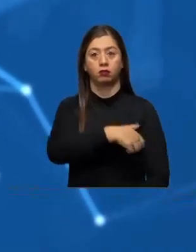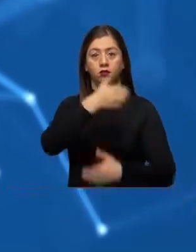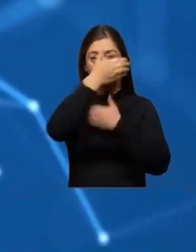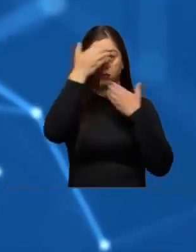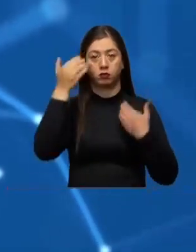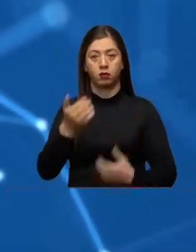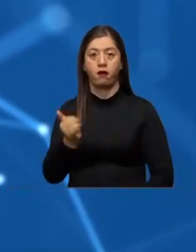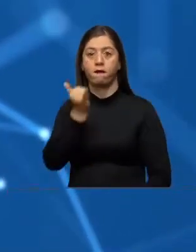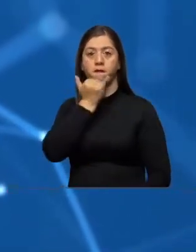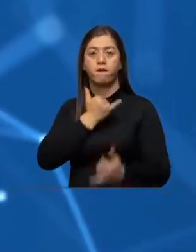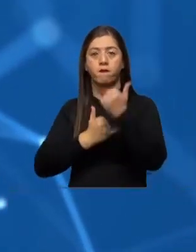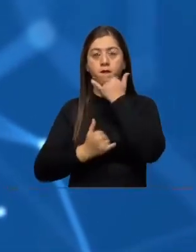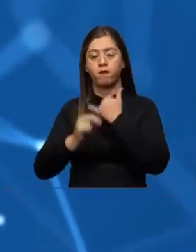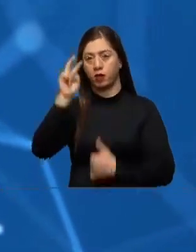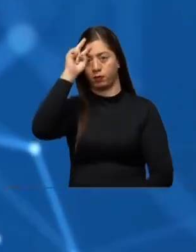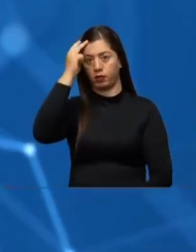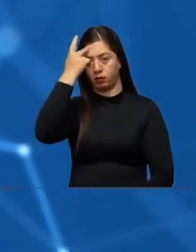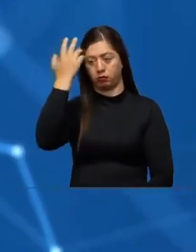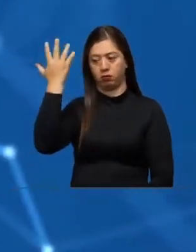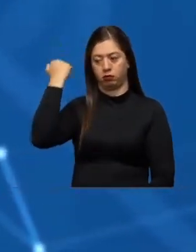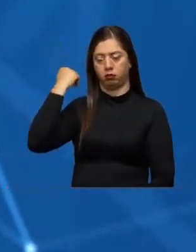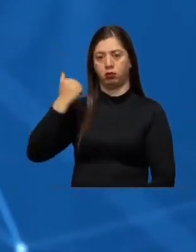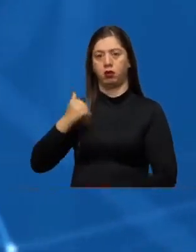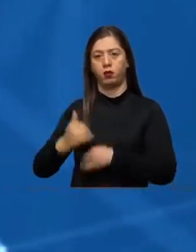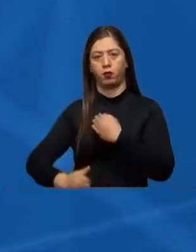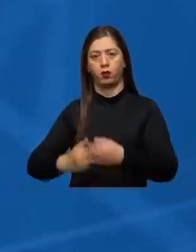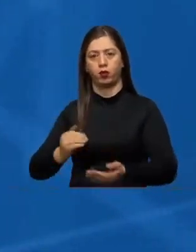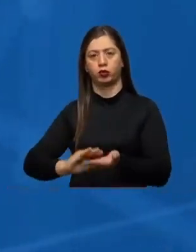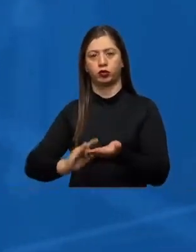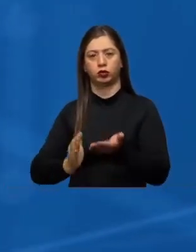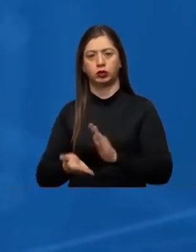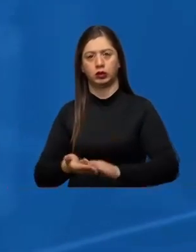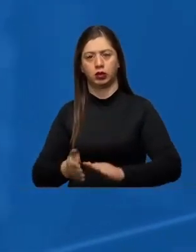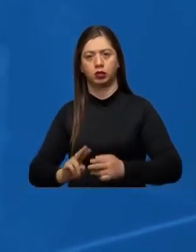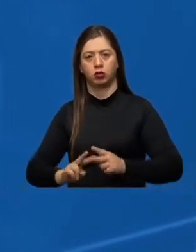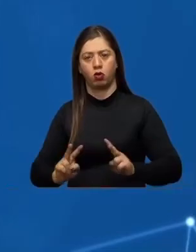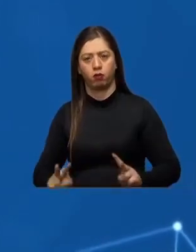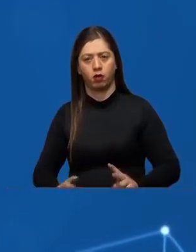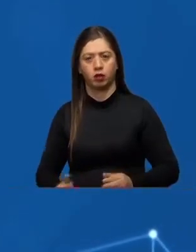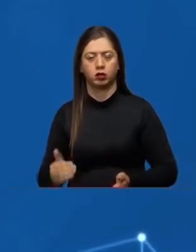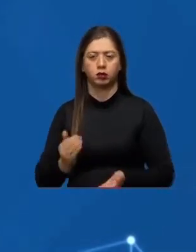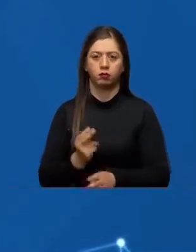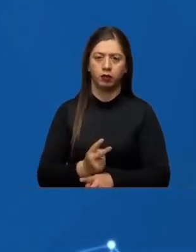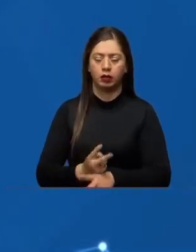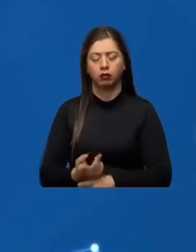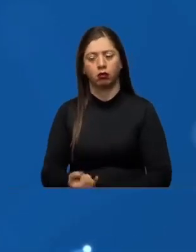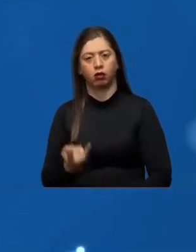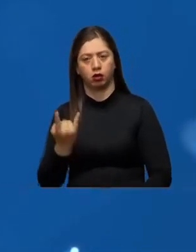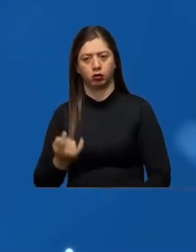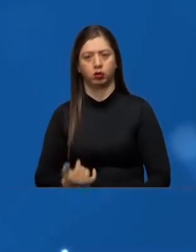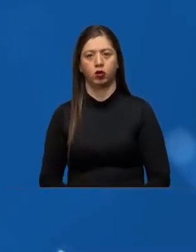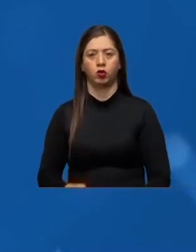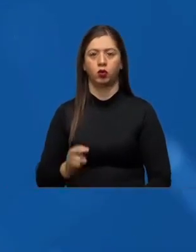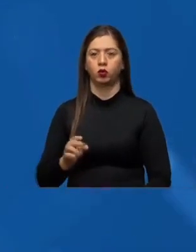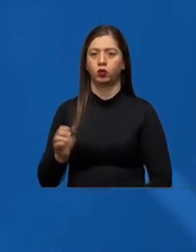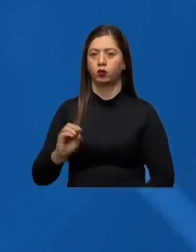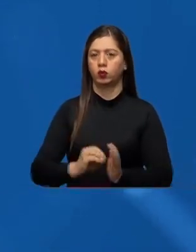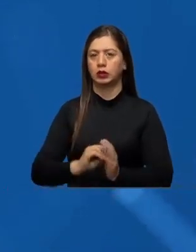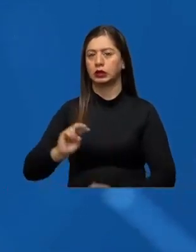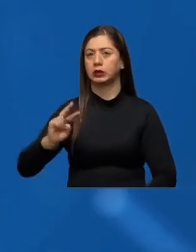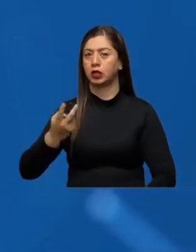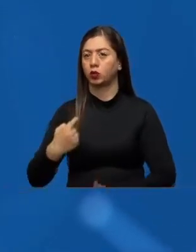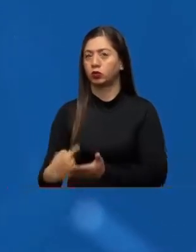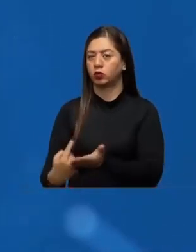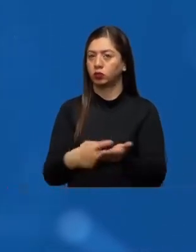errores del pasado que pongan en riesgo el proceso de paz. Winston Viracachapaba, buenos días, Winston. Por ahora, en la segunda ronda de